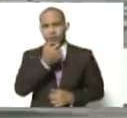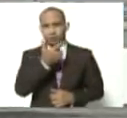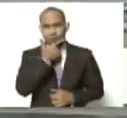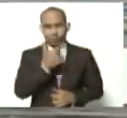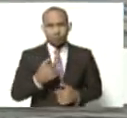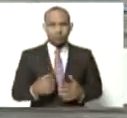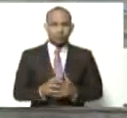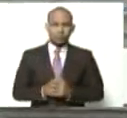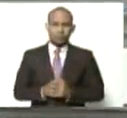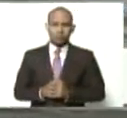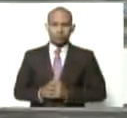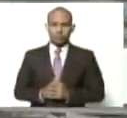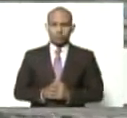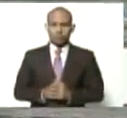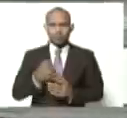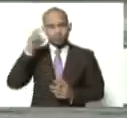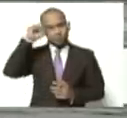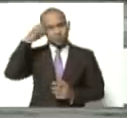recordando a Rosalinda,